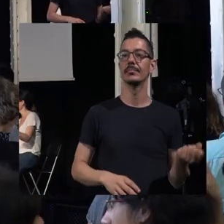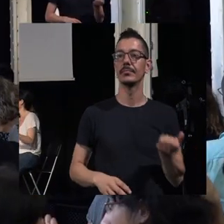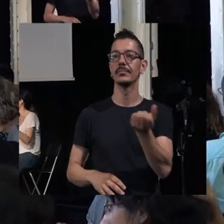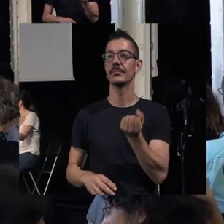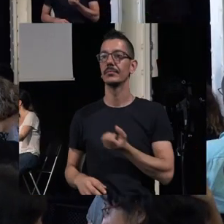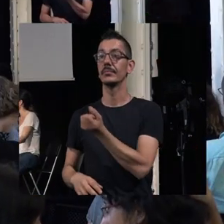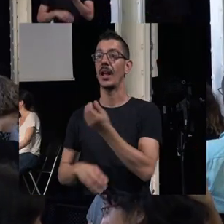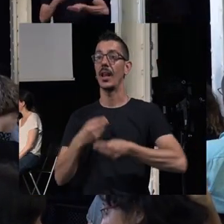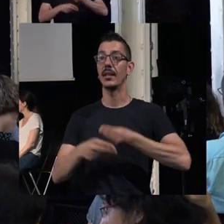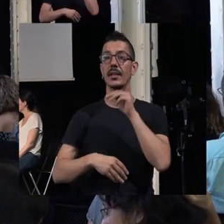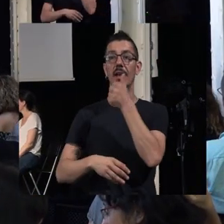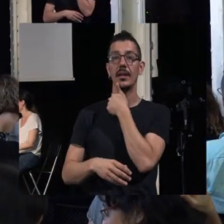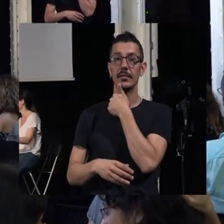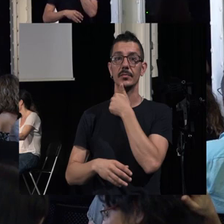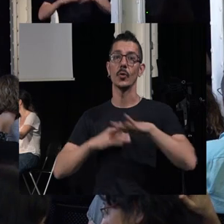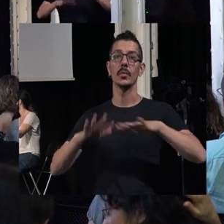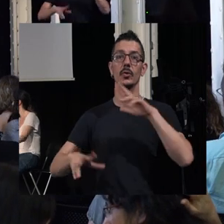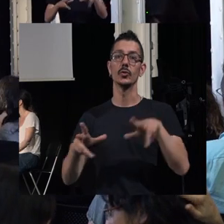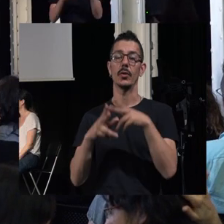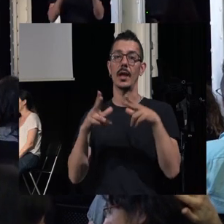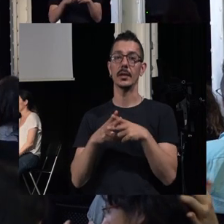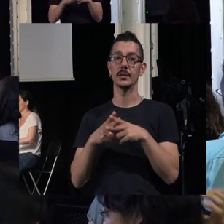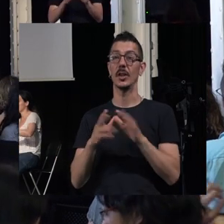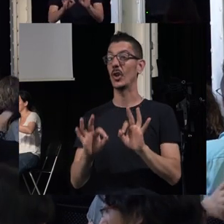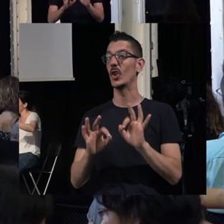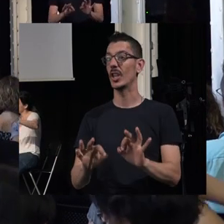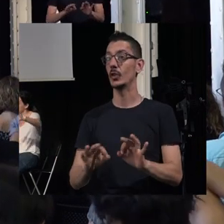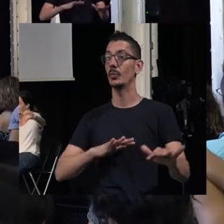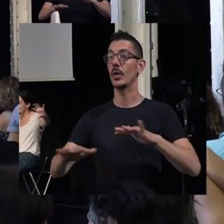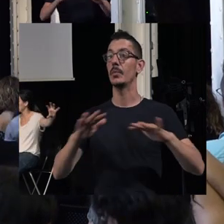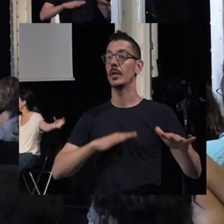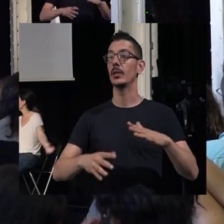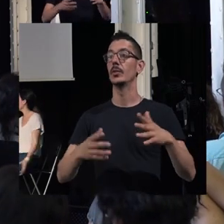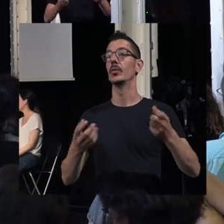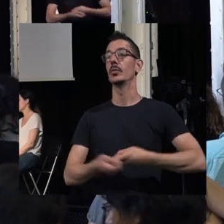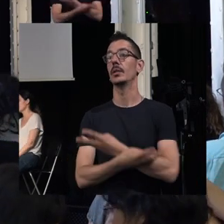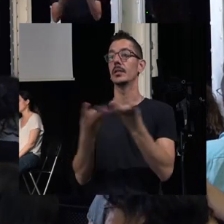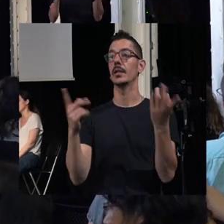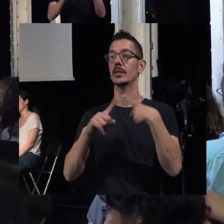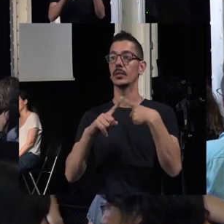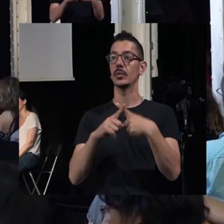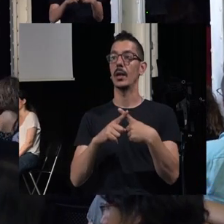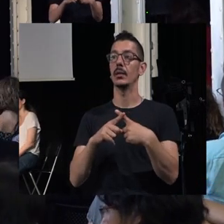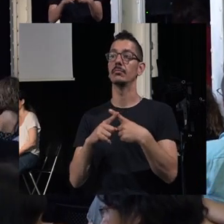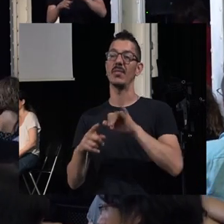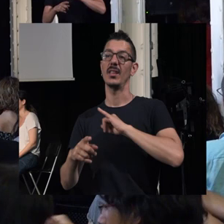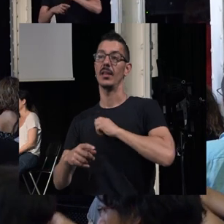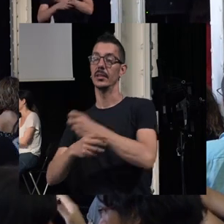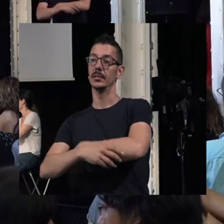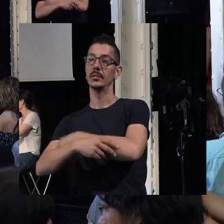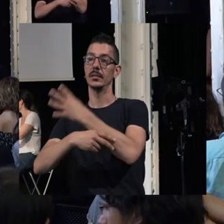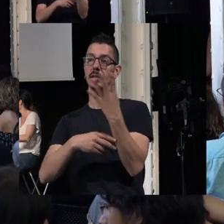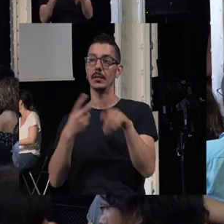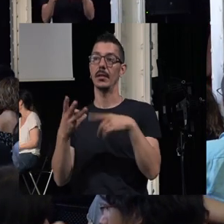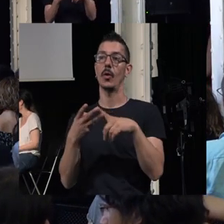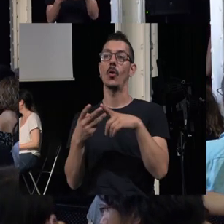movimientos sociales, ¿no?, y en concreto del movimiento por la diversidad sexual a través de la LGTBI, ¿no?, todas estas identidades o letras,